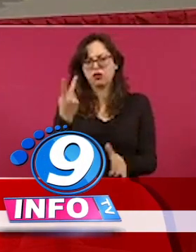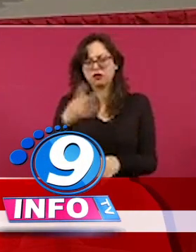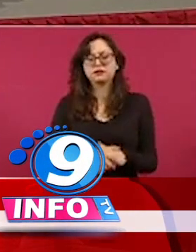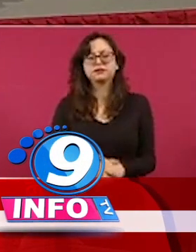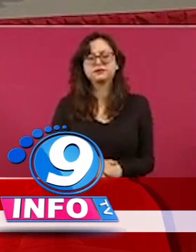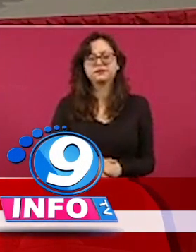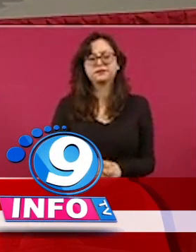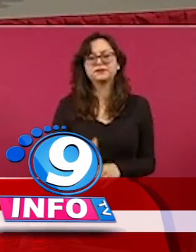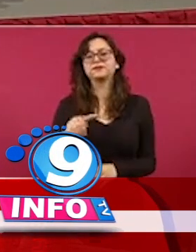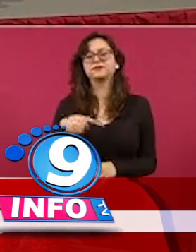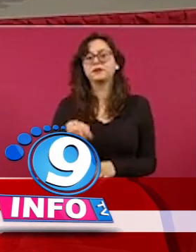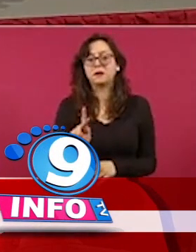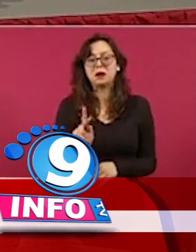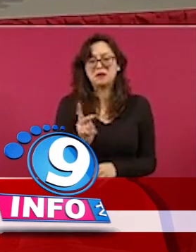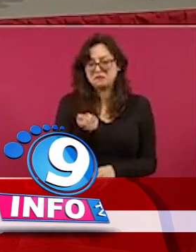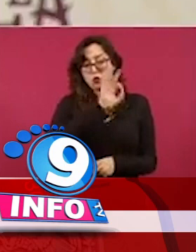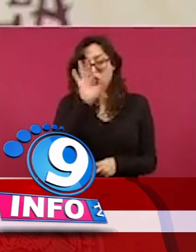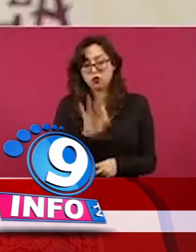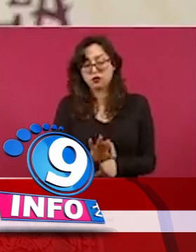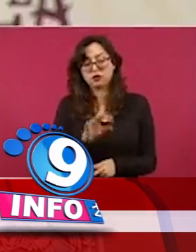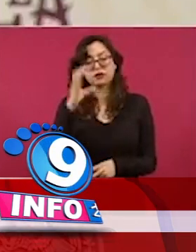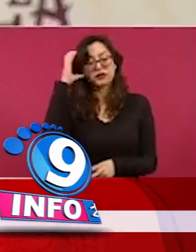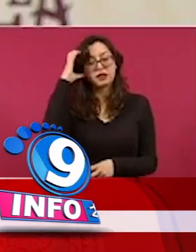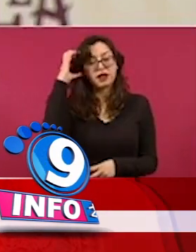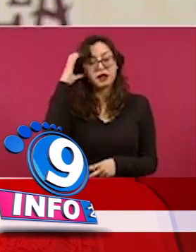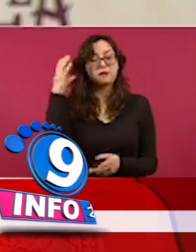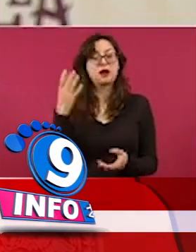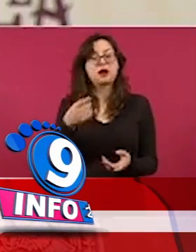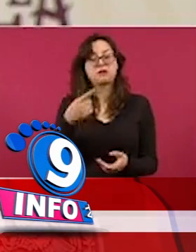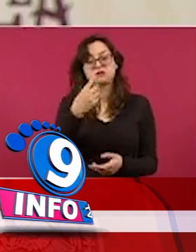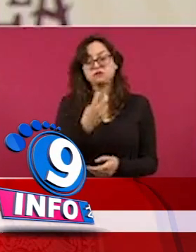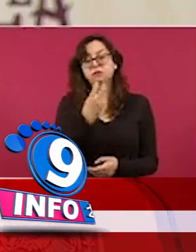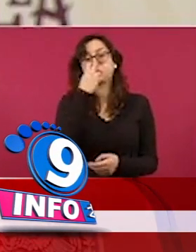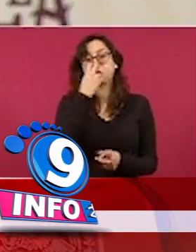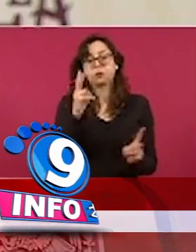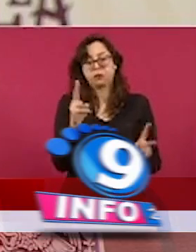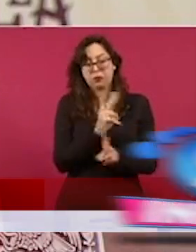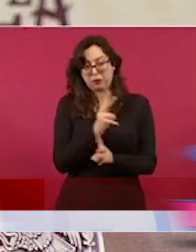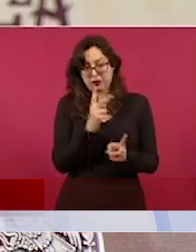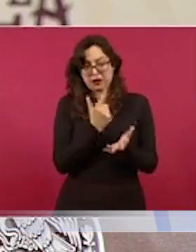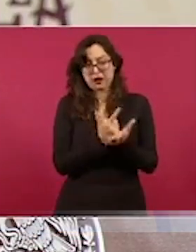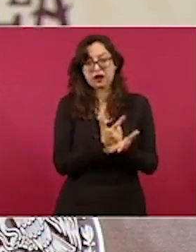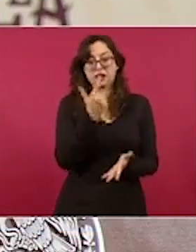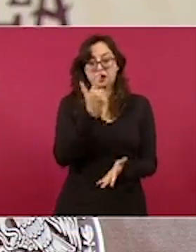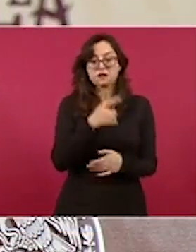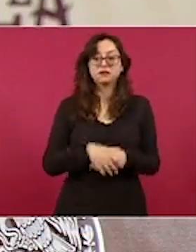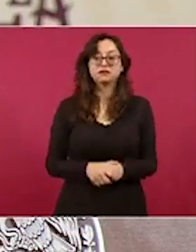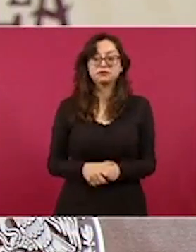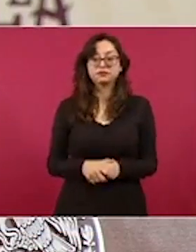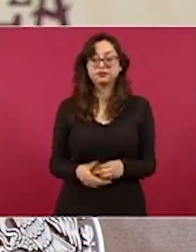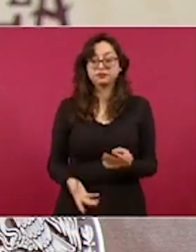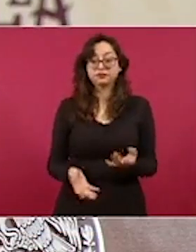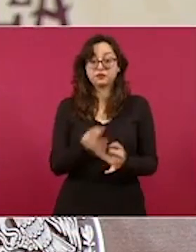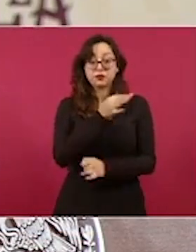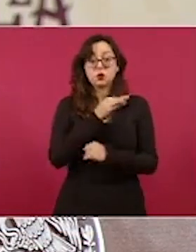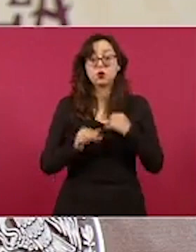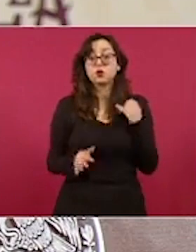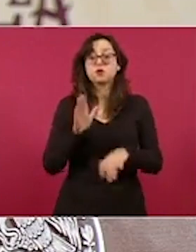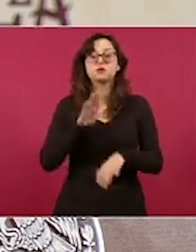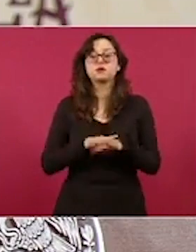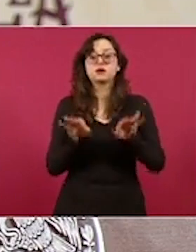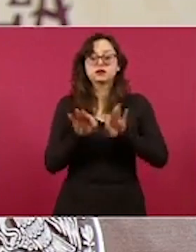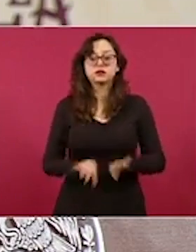presentes en los grupos de 30 a 39 años seguido del grupo de 40 a 49 y de 18 a 29 años